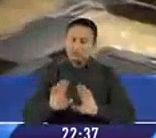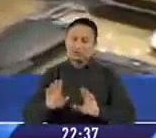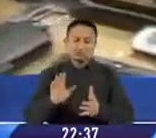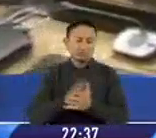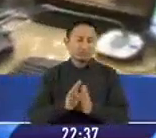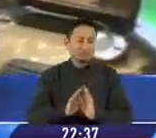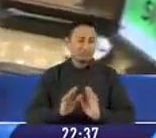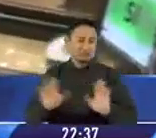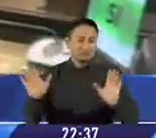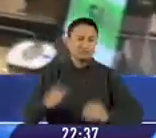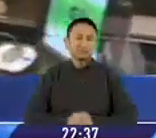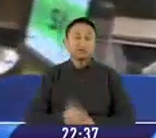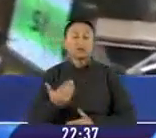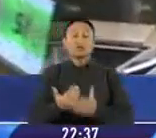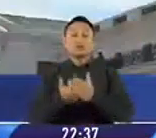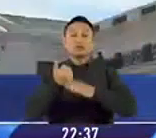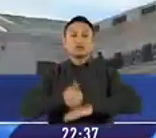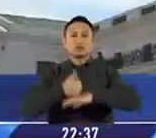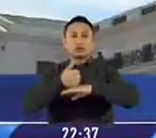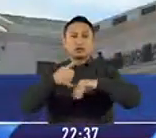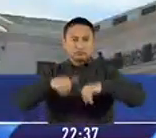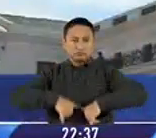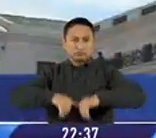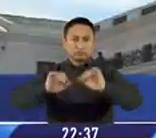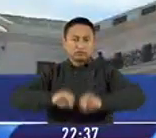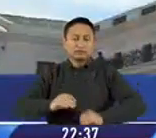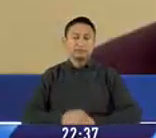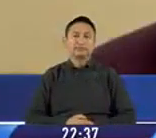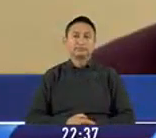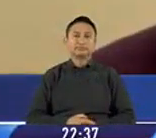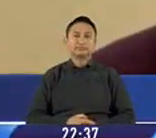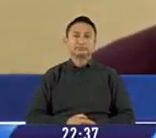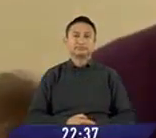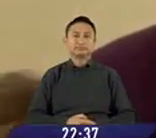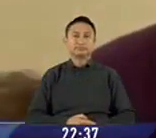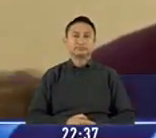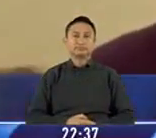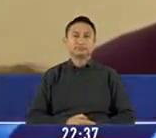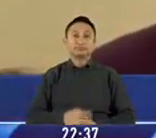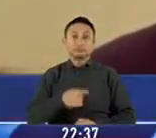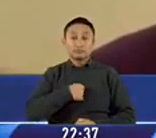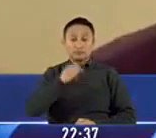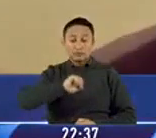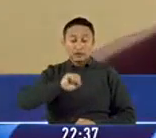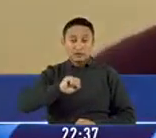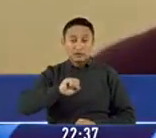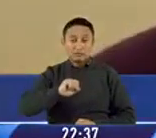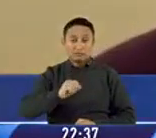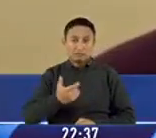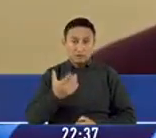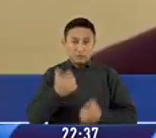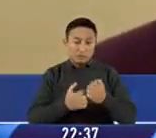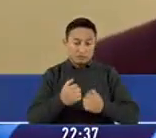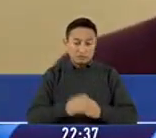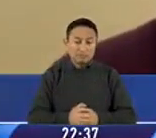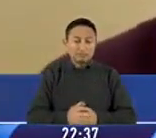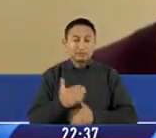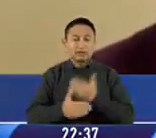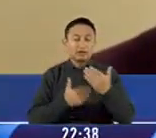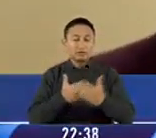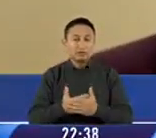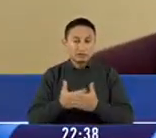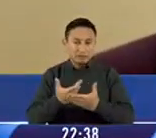la posesión de las nuevas autoridades, tanto legislativas como presidenciales. Nosotros sí hemos sido perjudicados, pero nos defenderemos en